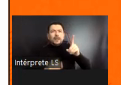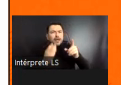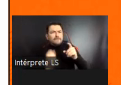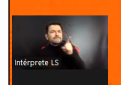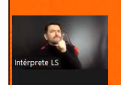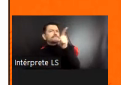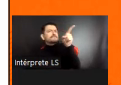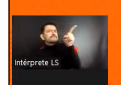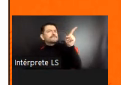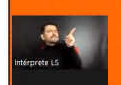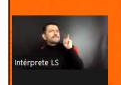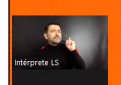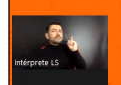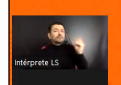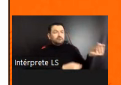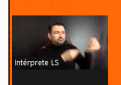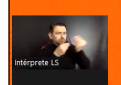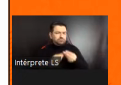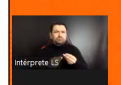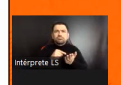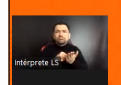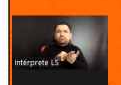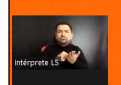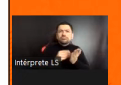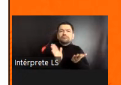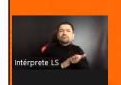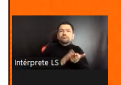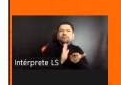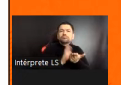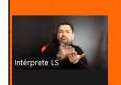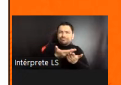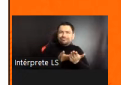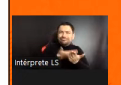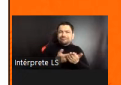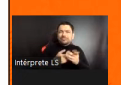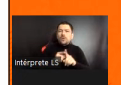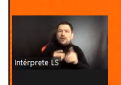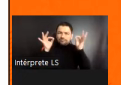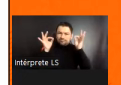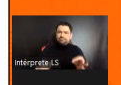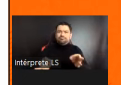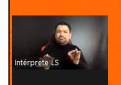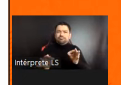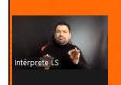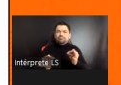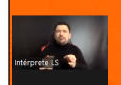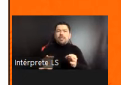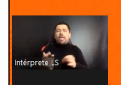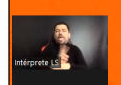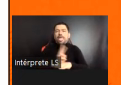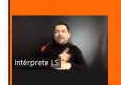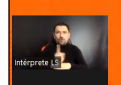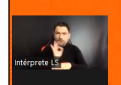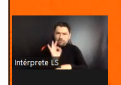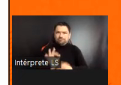la evidencia como siendo algo más sólido, que sea un sesgo sistemático, entonces